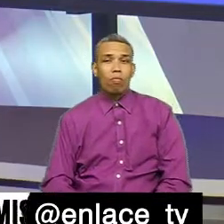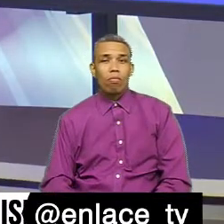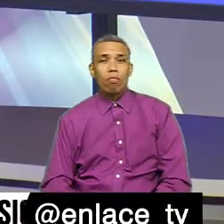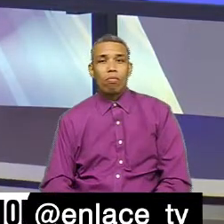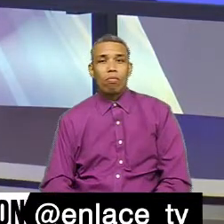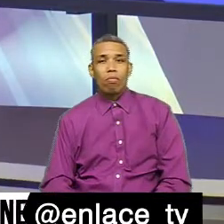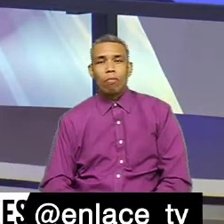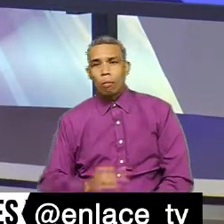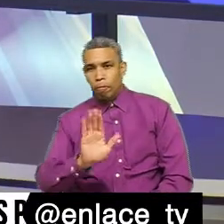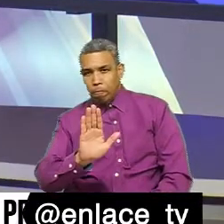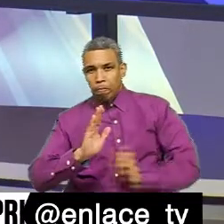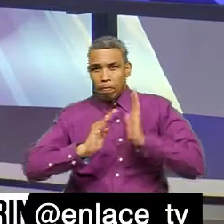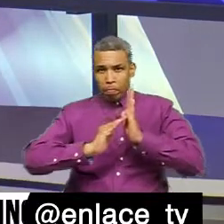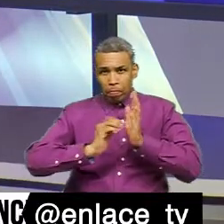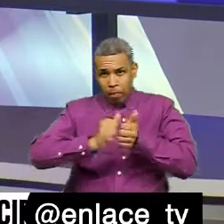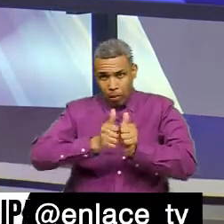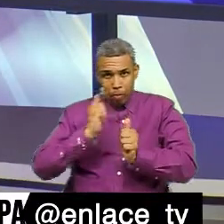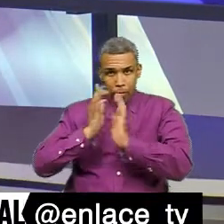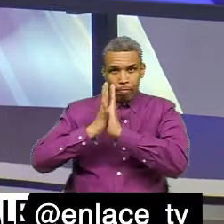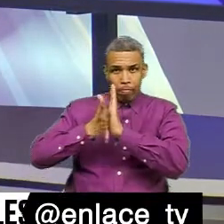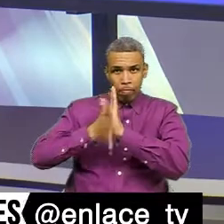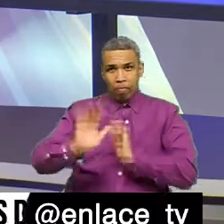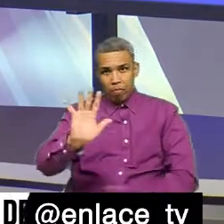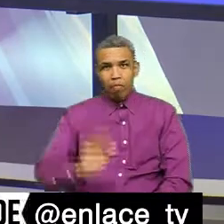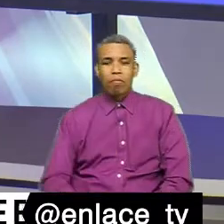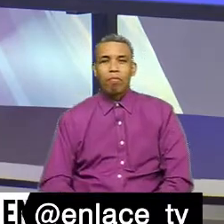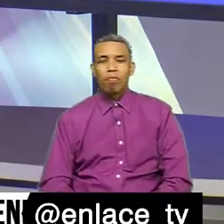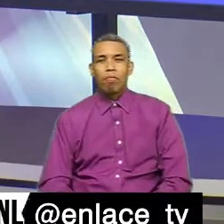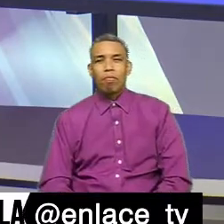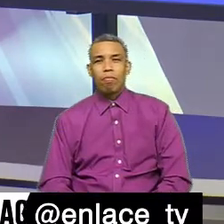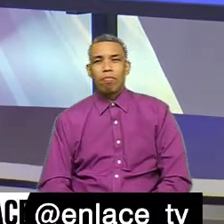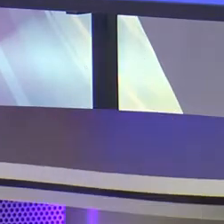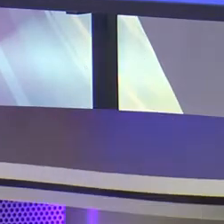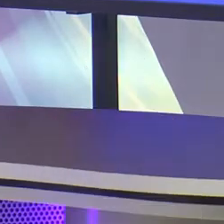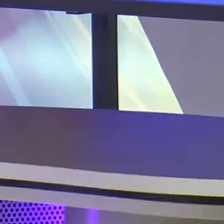Después de la pausa, información deportiva en Enlace Noticias. Ya regresamos.